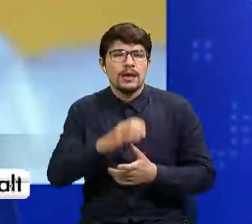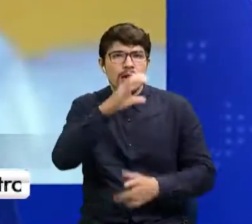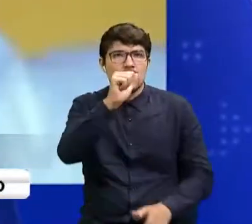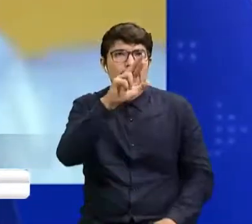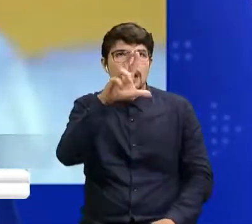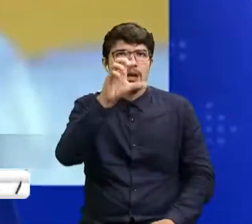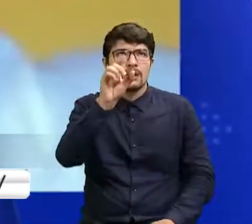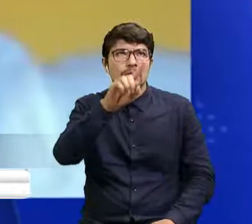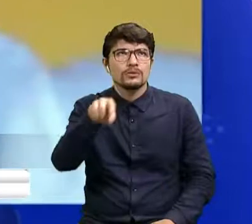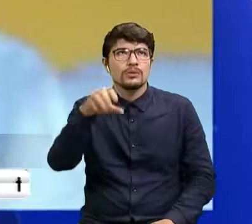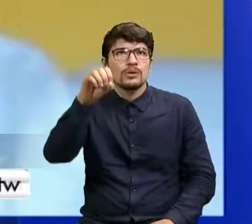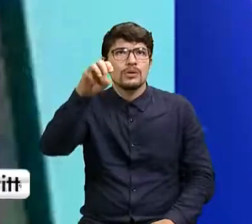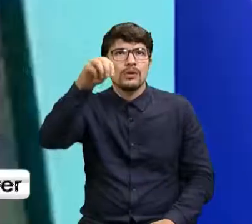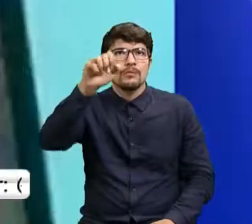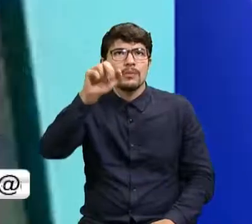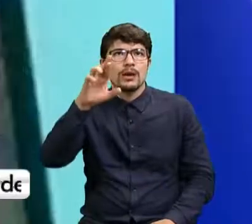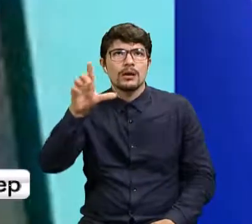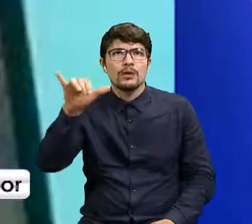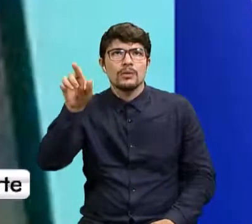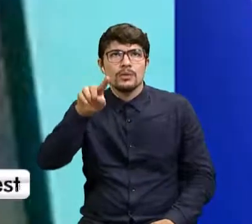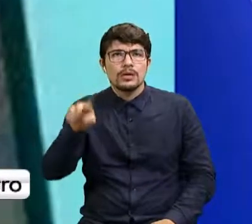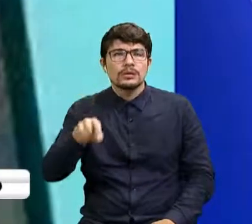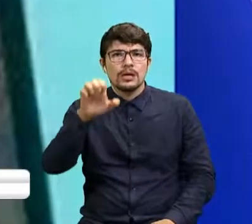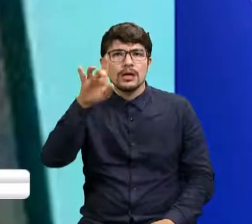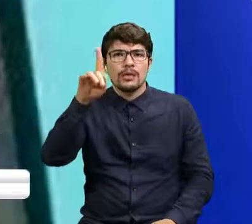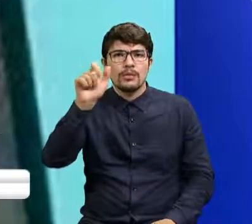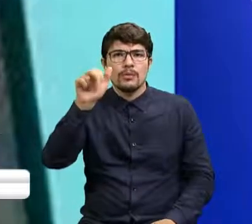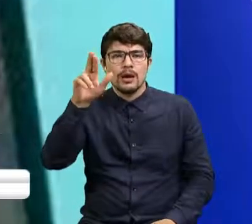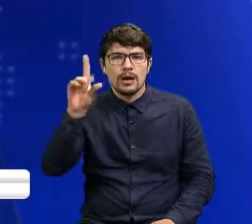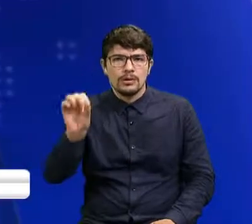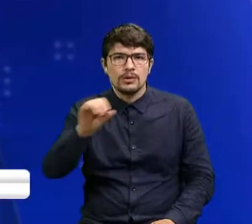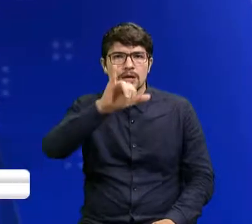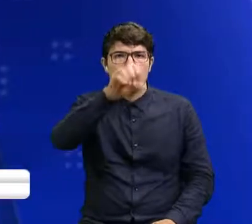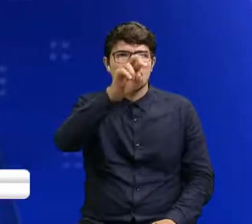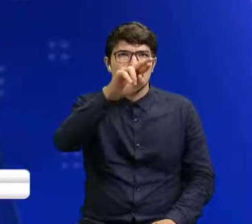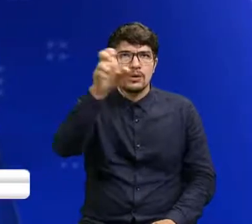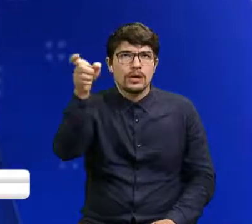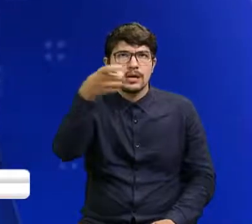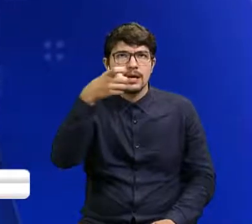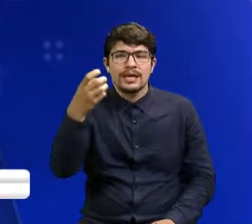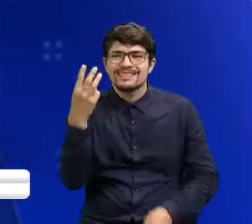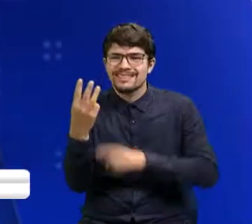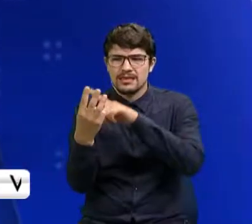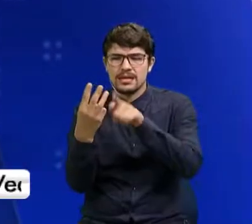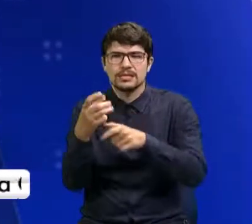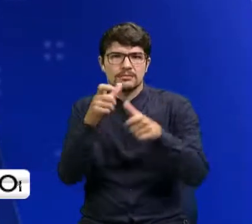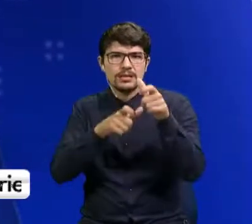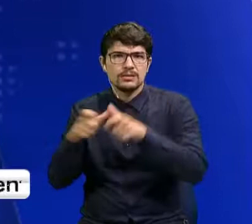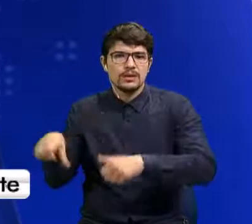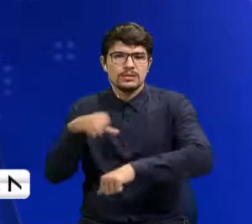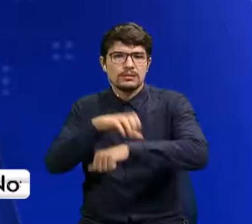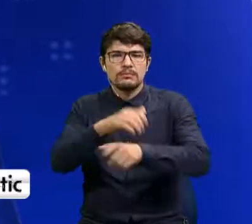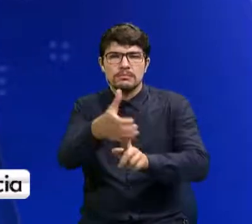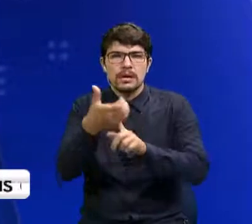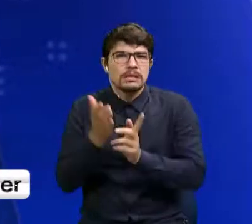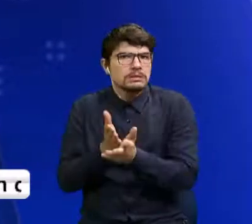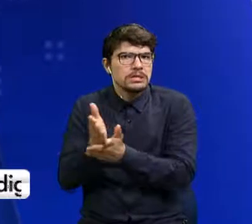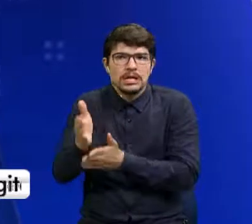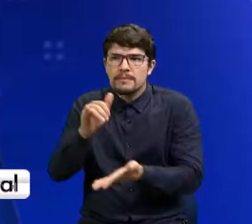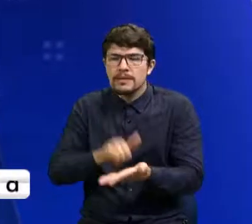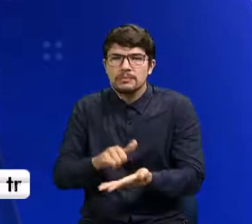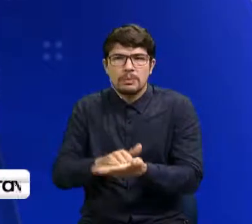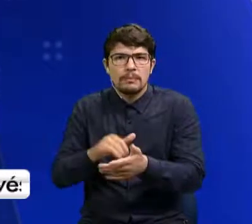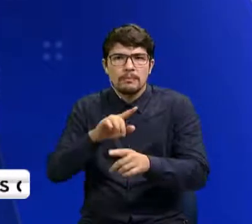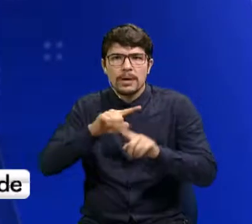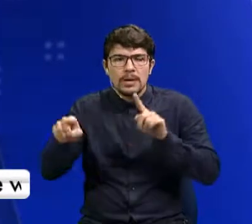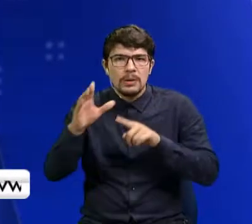Omar Delgado, Luis Eduardo Rodríguez y Jorge Elí Sanguino siguen secuestrados sin que ningún grupo armado se haya atribuido la responsabilidad y sin que